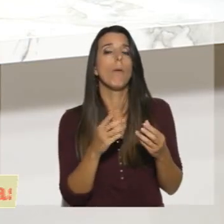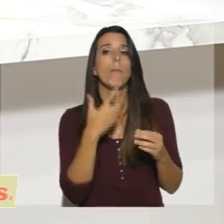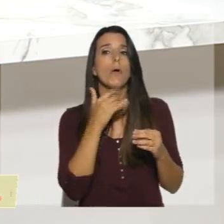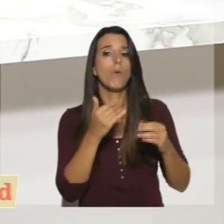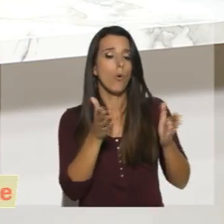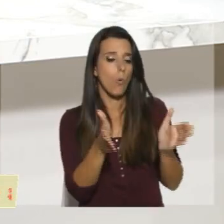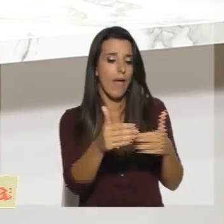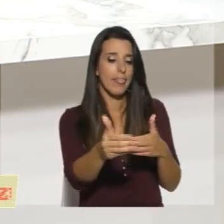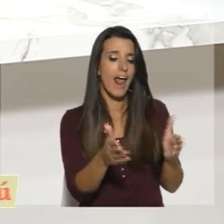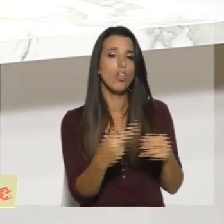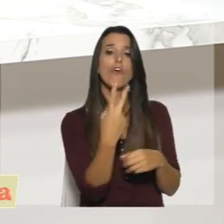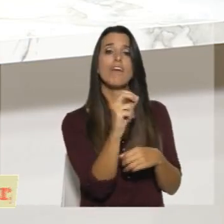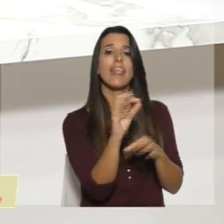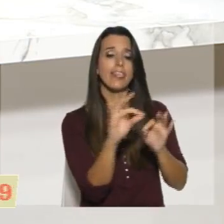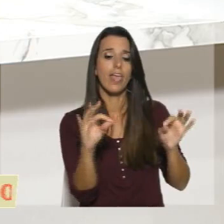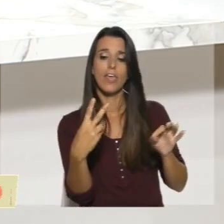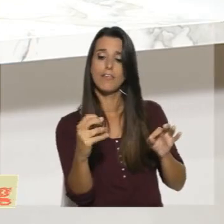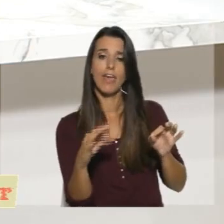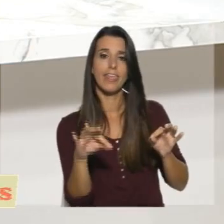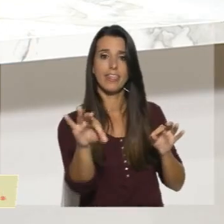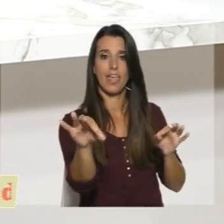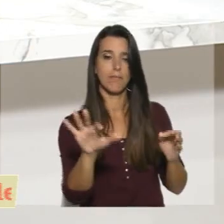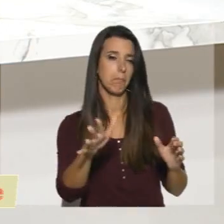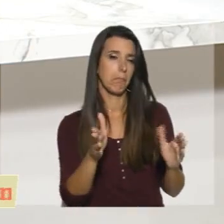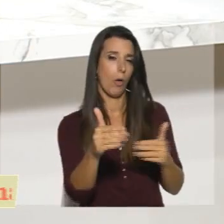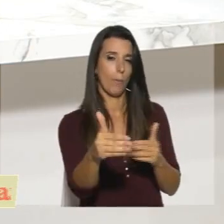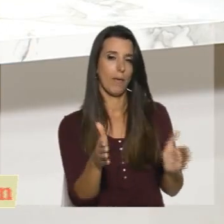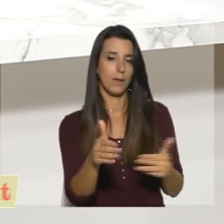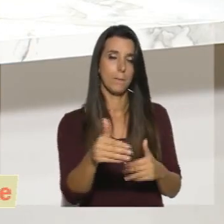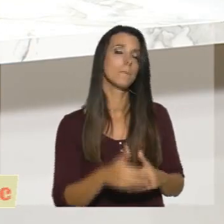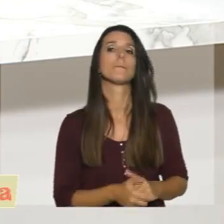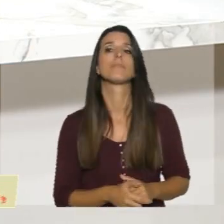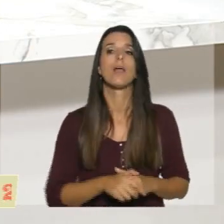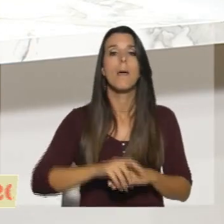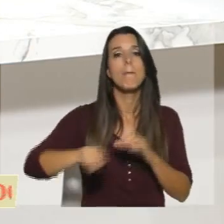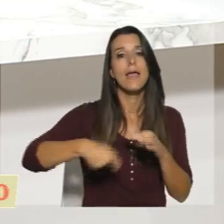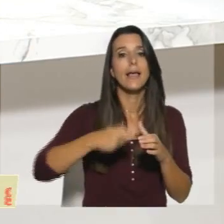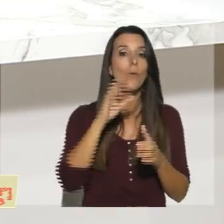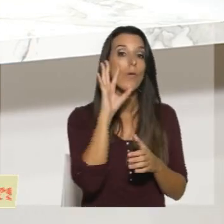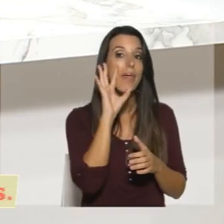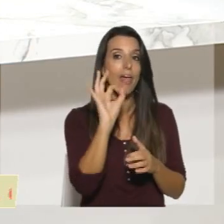estos cuadraditos sí, que son de 20 por 20? Sí. Pues ahí. Bien. Lo vas a ir mezclando con cuidado.